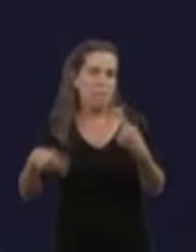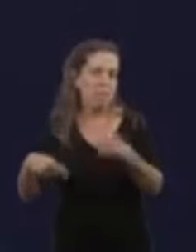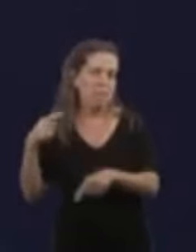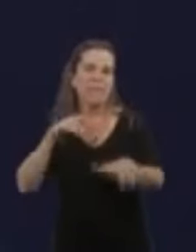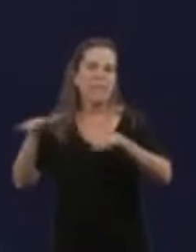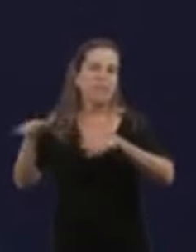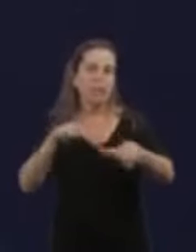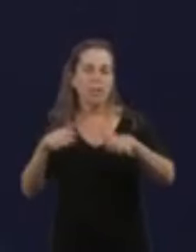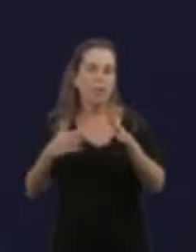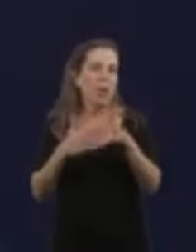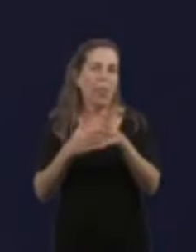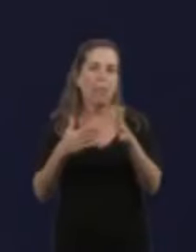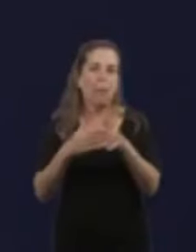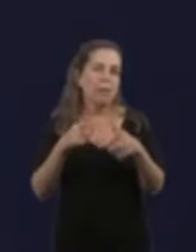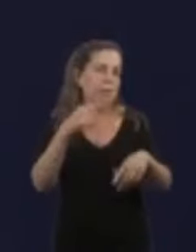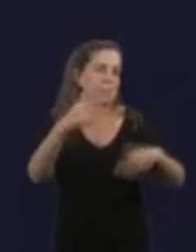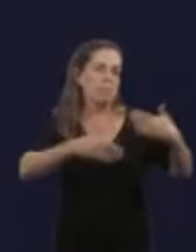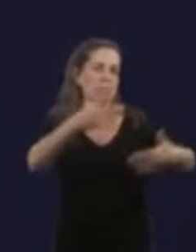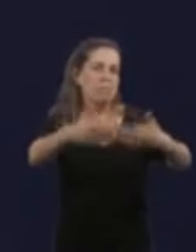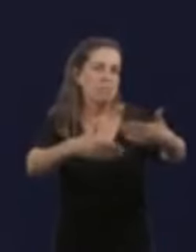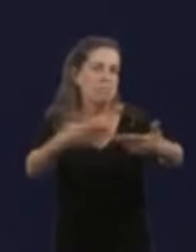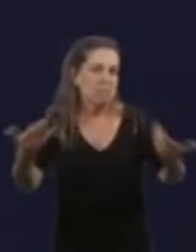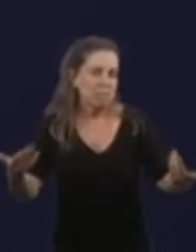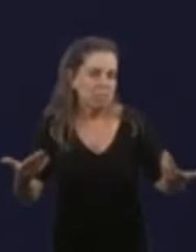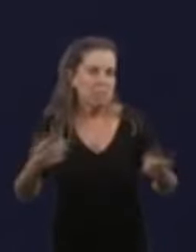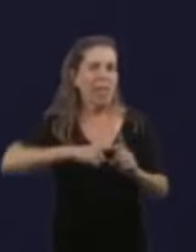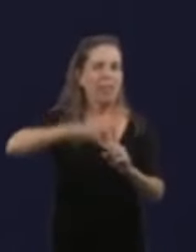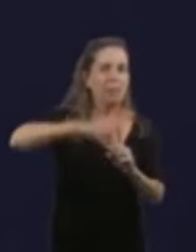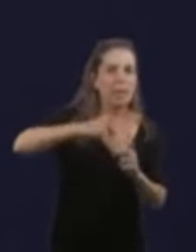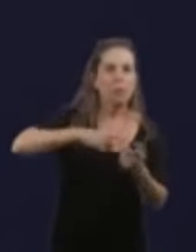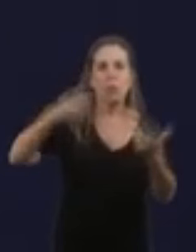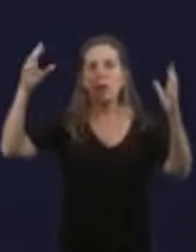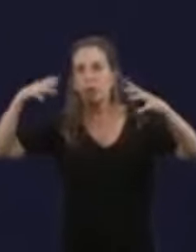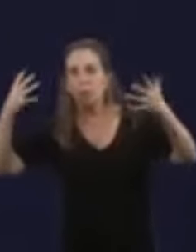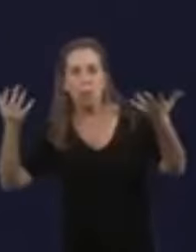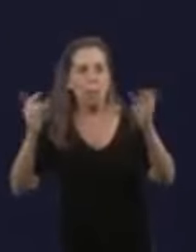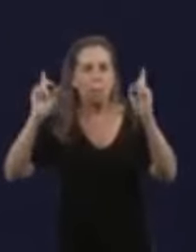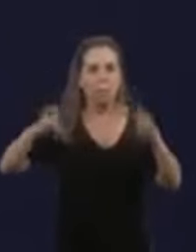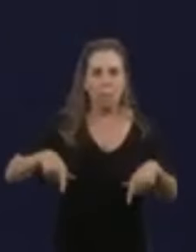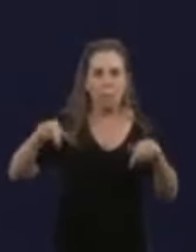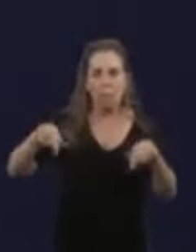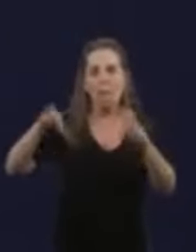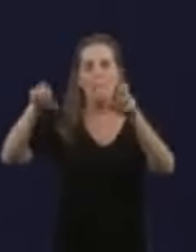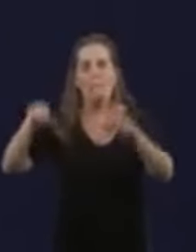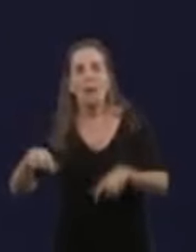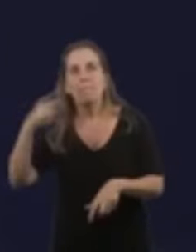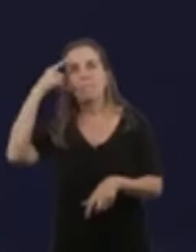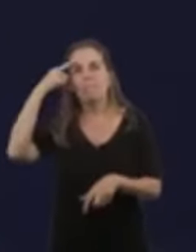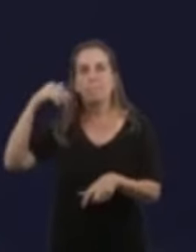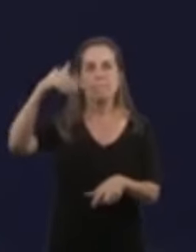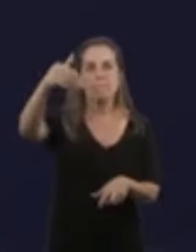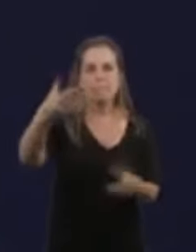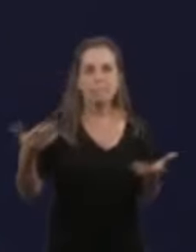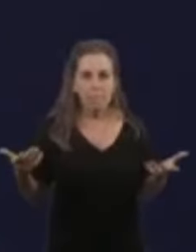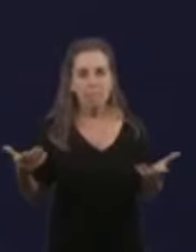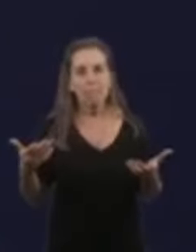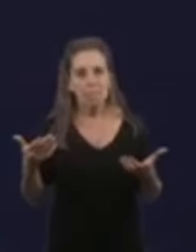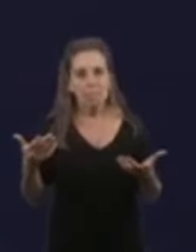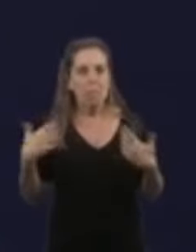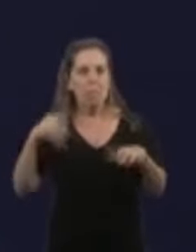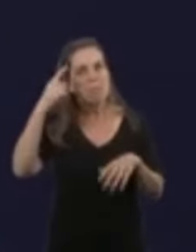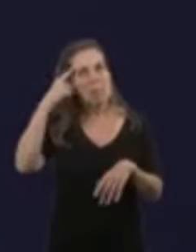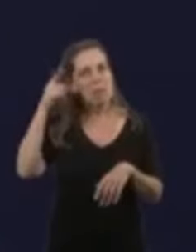a cómo se vayan desencadenando las variables que todavía no conocemos en este plan de previsibilidad es razonable que el